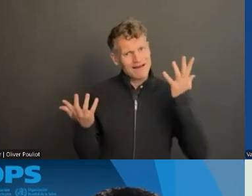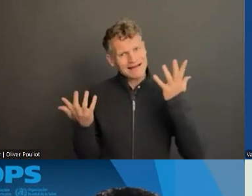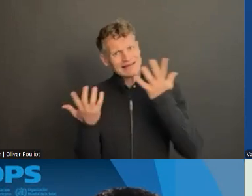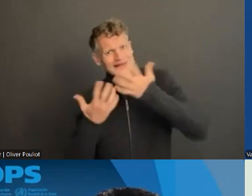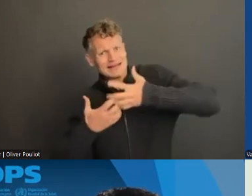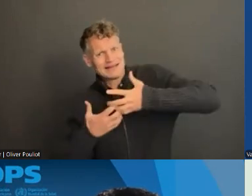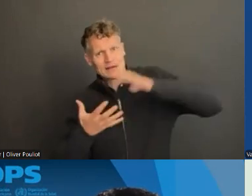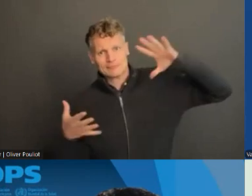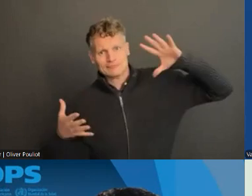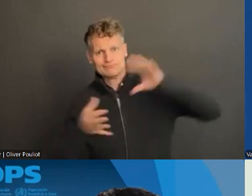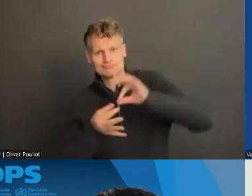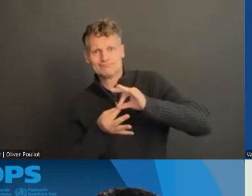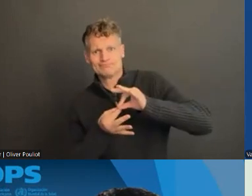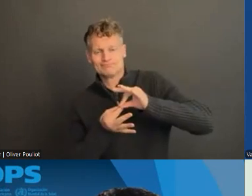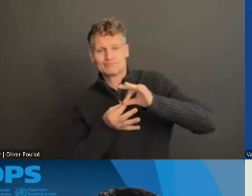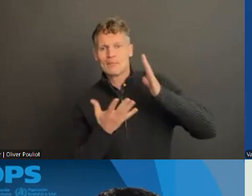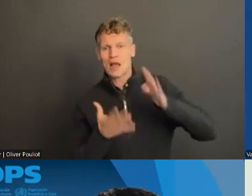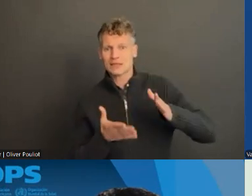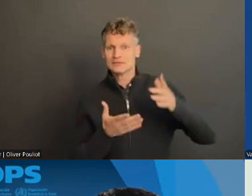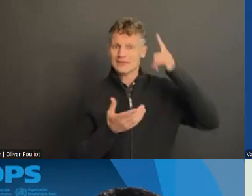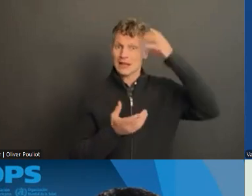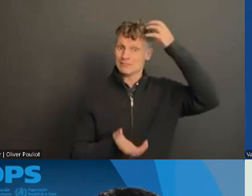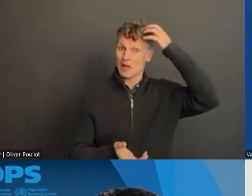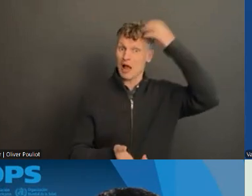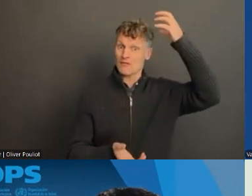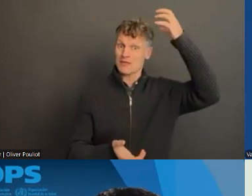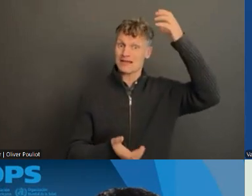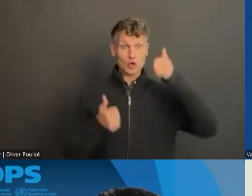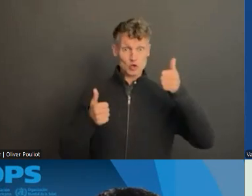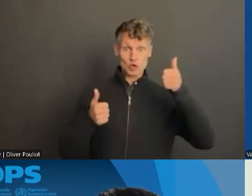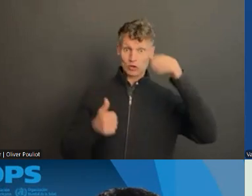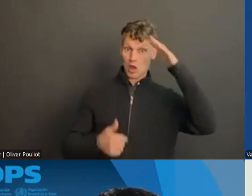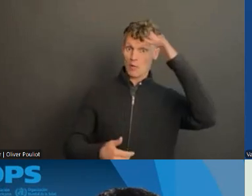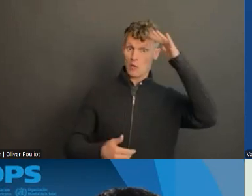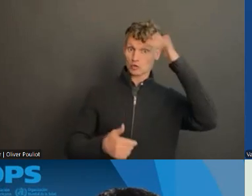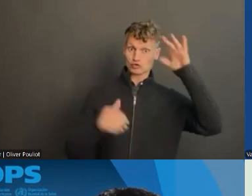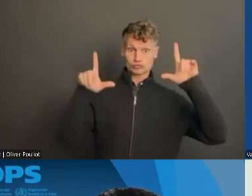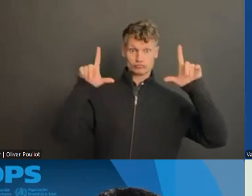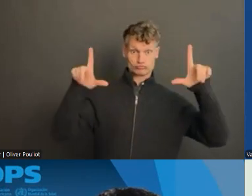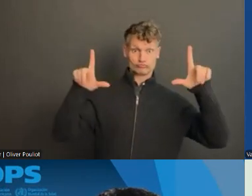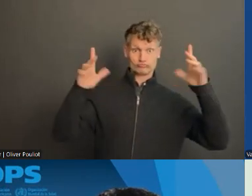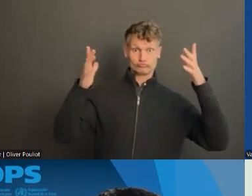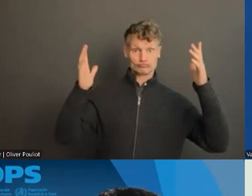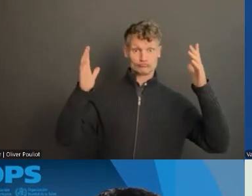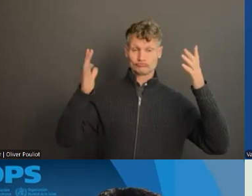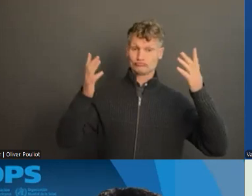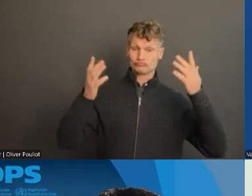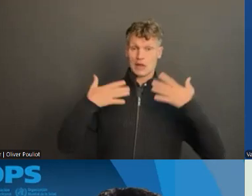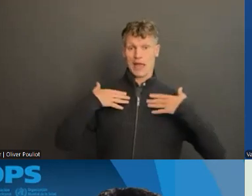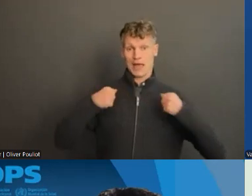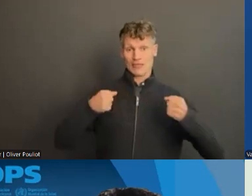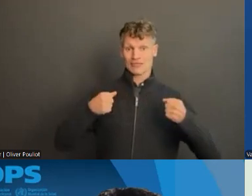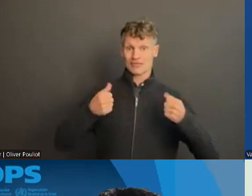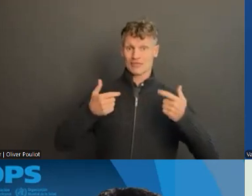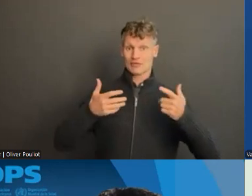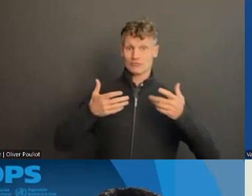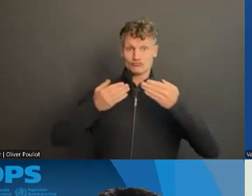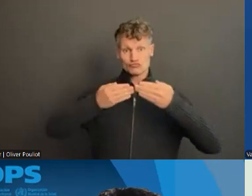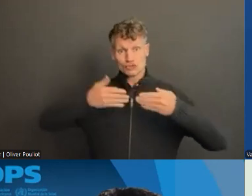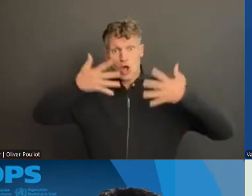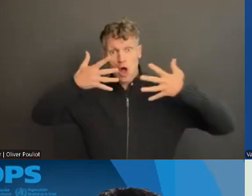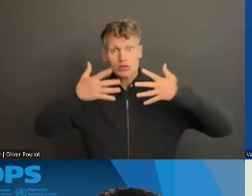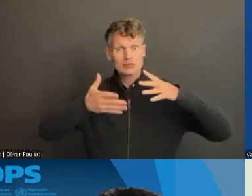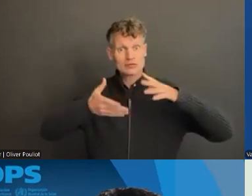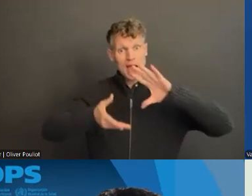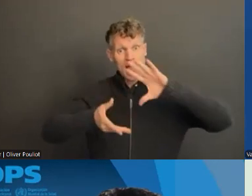municipal, todo esto es clave para transferir este abordaje con respecto a los resultados de